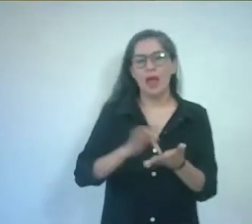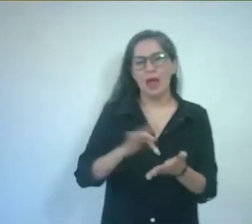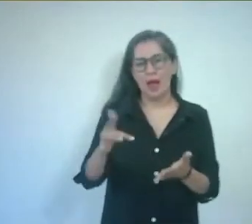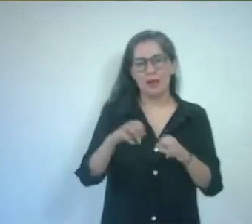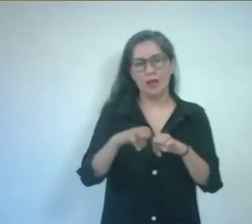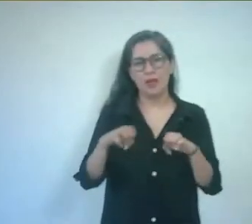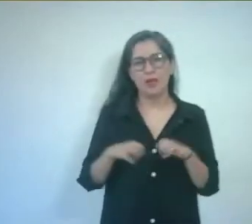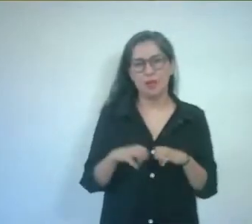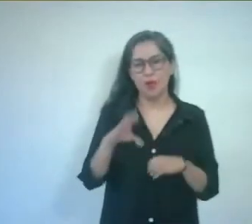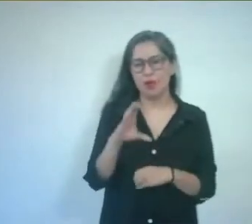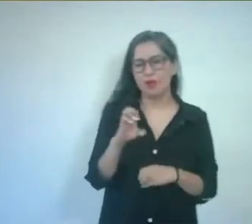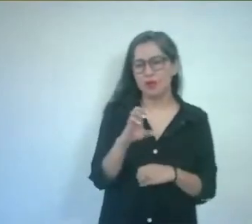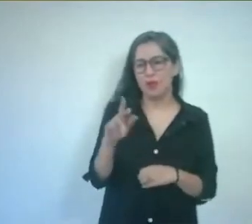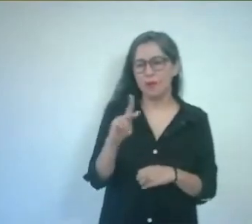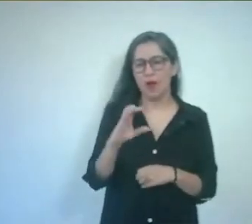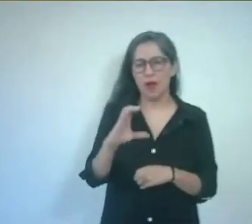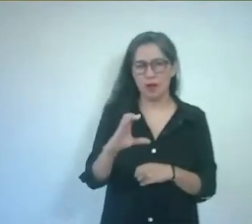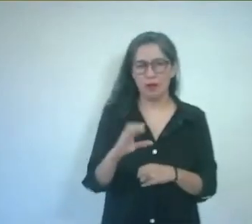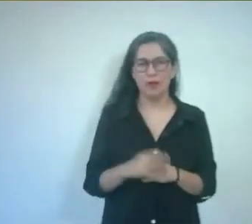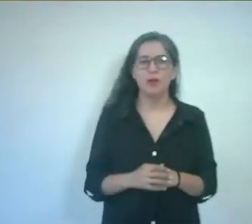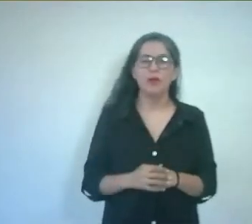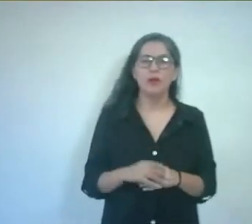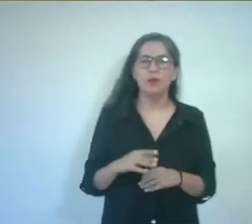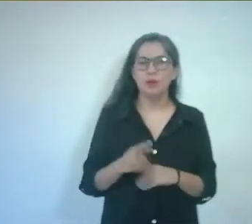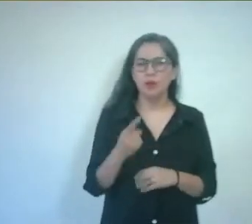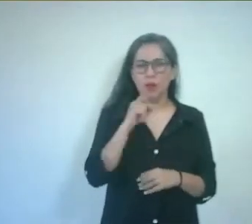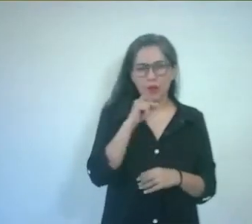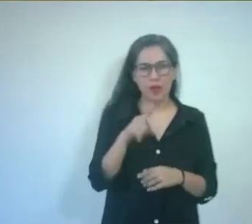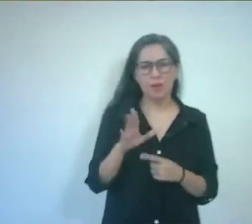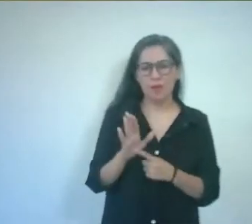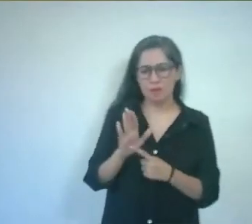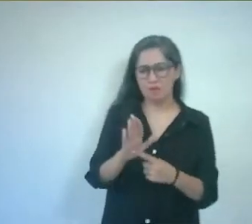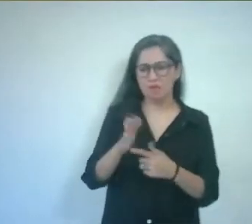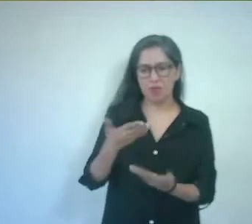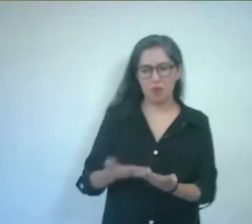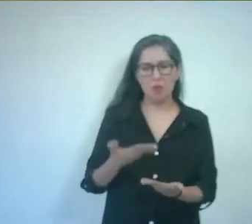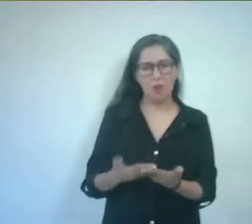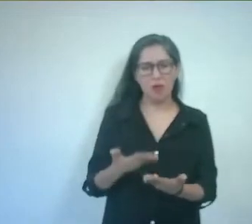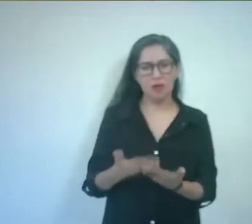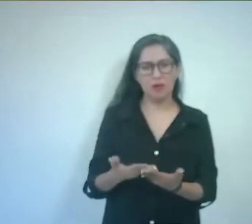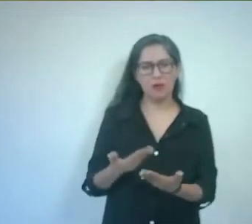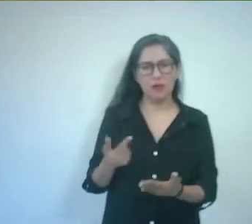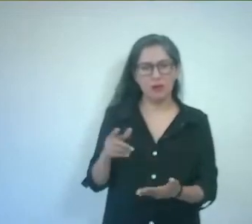porque también hemos tenido muestras de este trabajo.